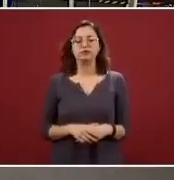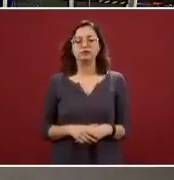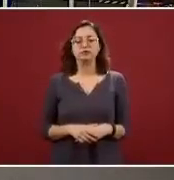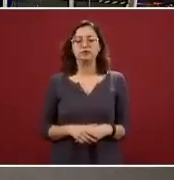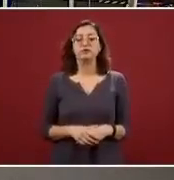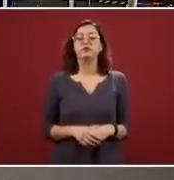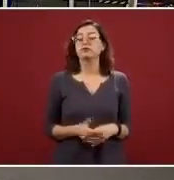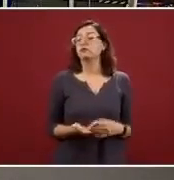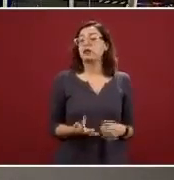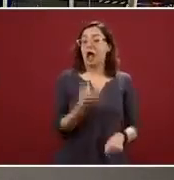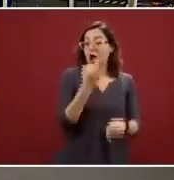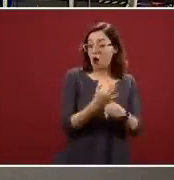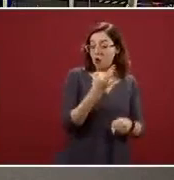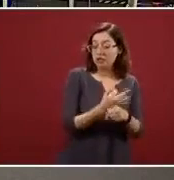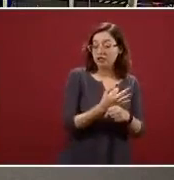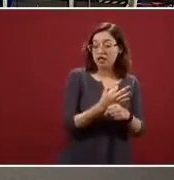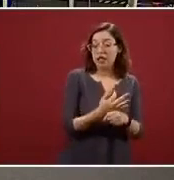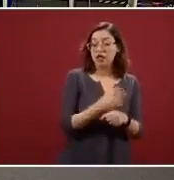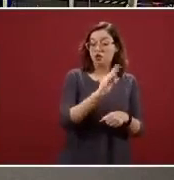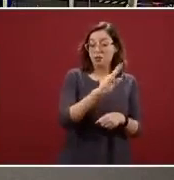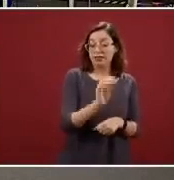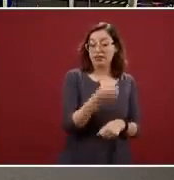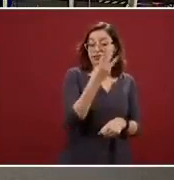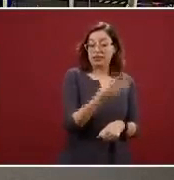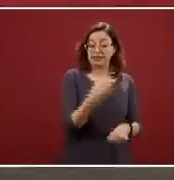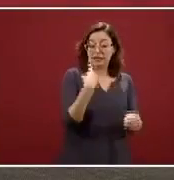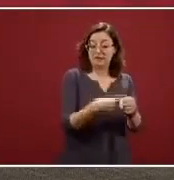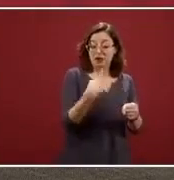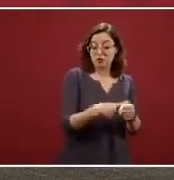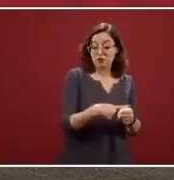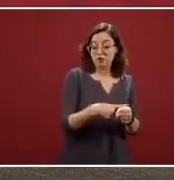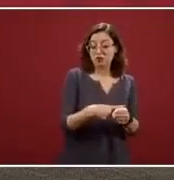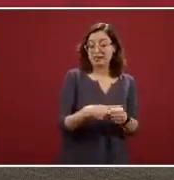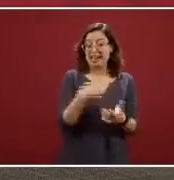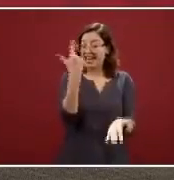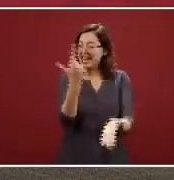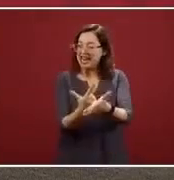casos los que se tienen de estos 93, que digamos forman parte